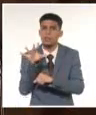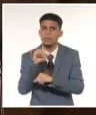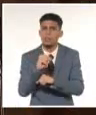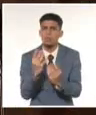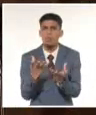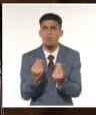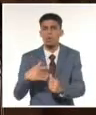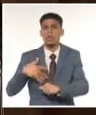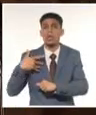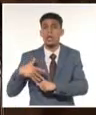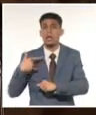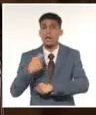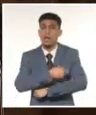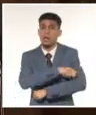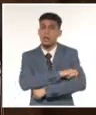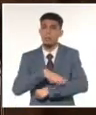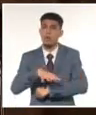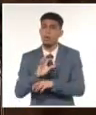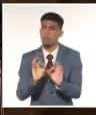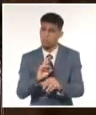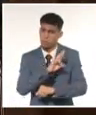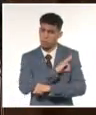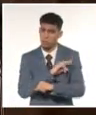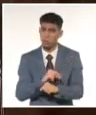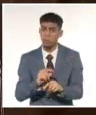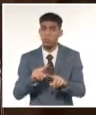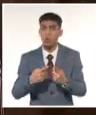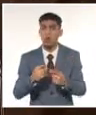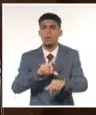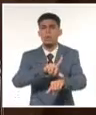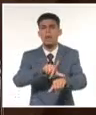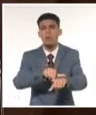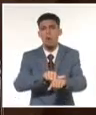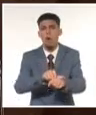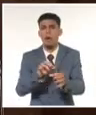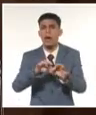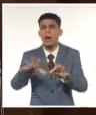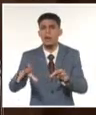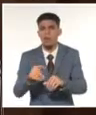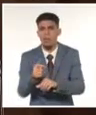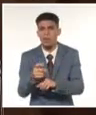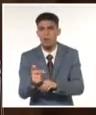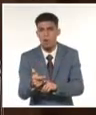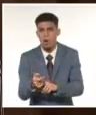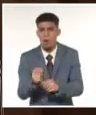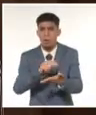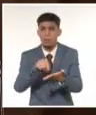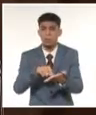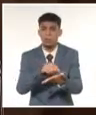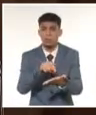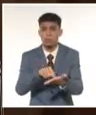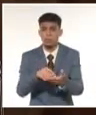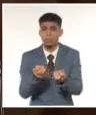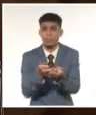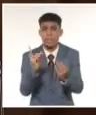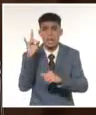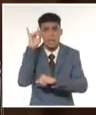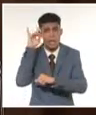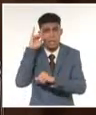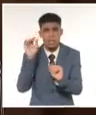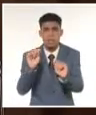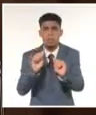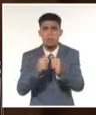pueblo, justas, por la demora o fragmentación de la canasta familiar normada, la distribución de la leche, el